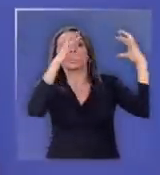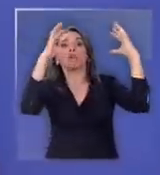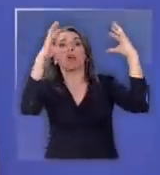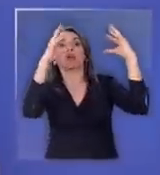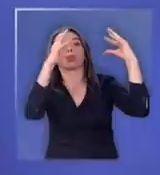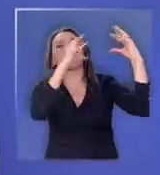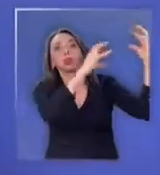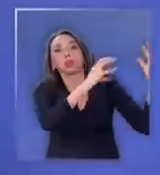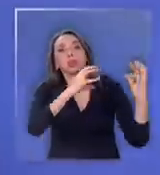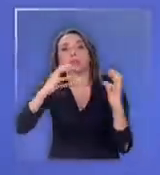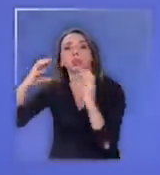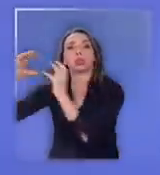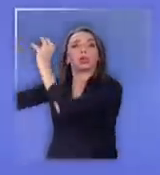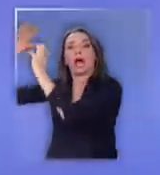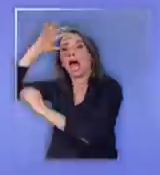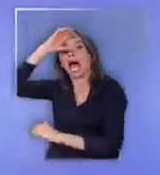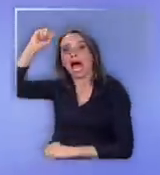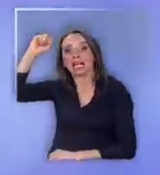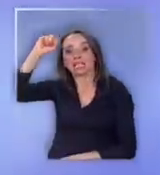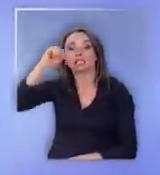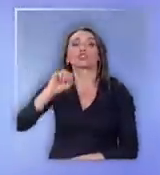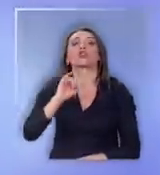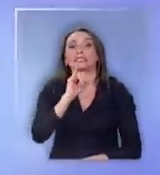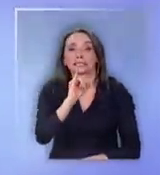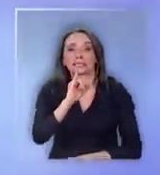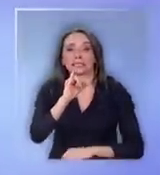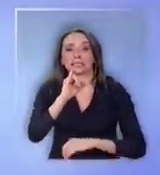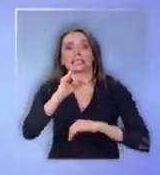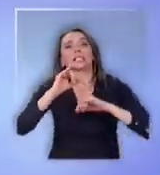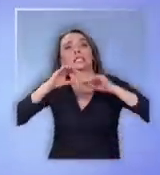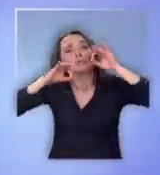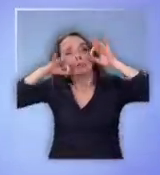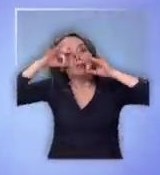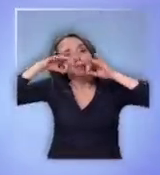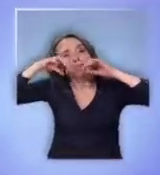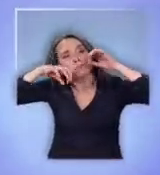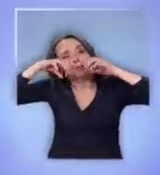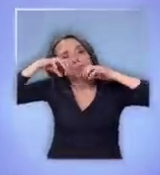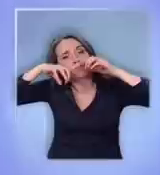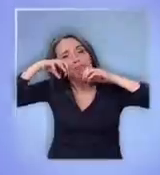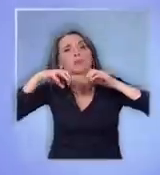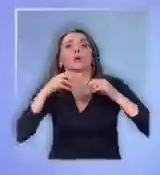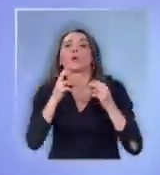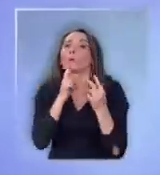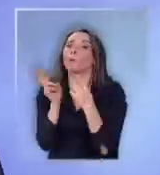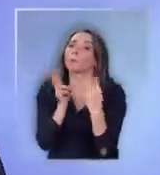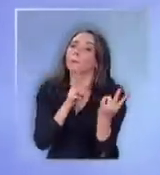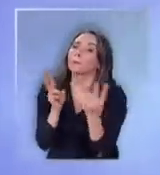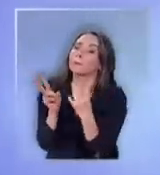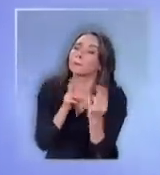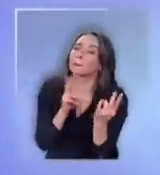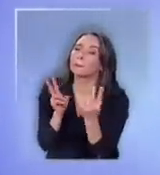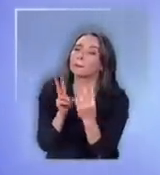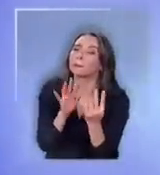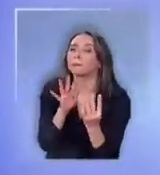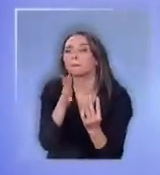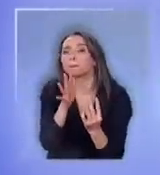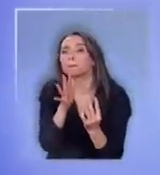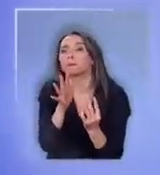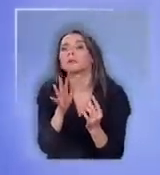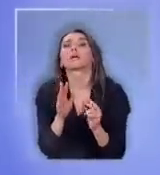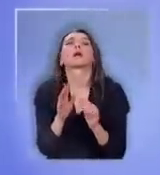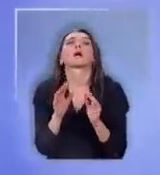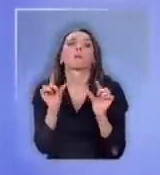hecho, ya hacia el lado argentino. Precipitaciones sí debiésemos tener de forma más débiles y también el viento que va a estar prácticamente dentro de todo